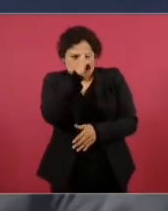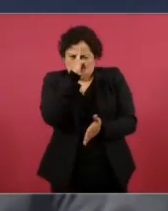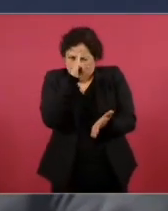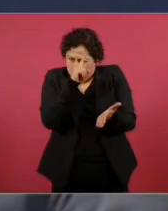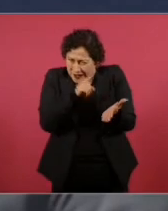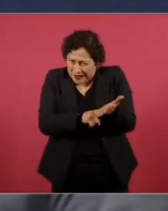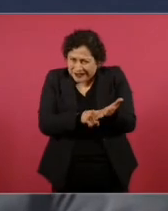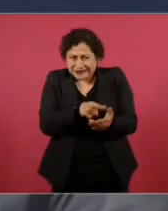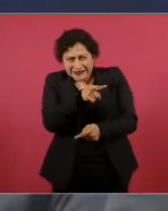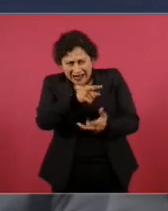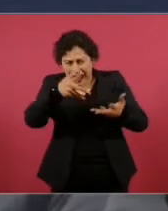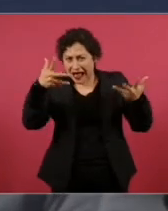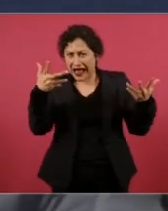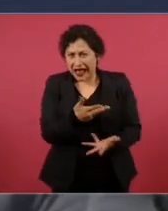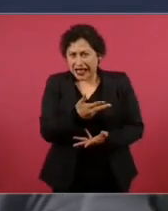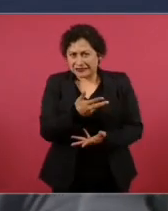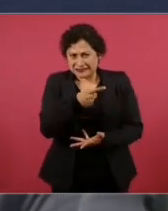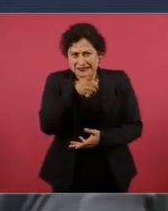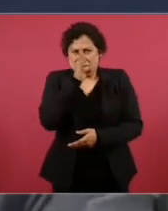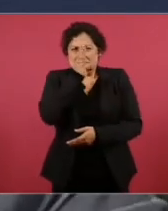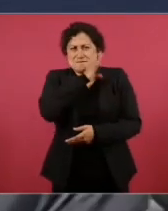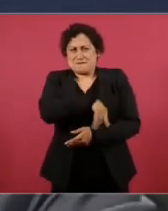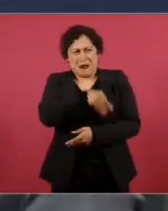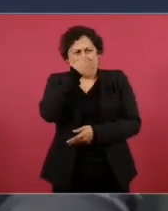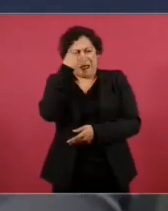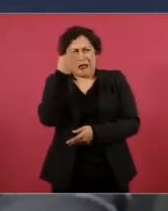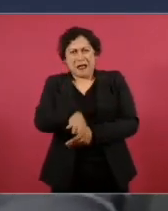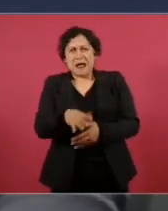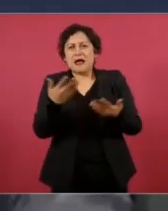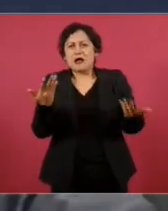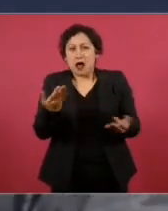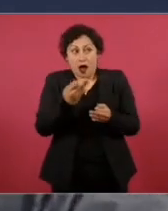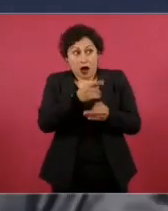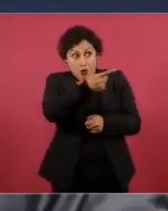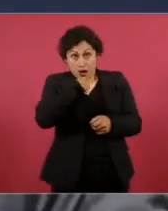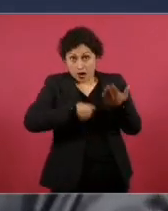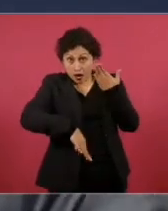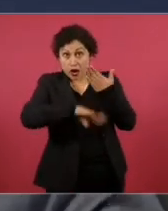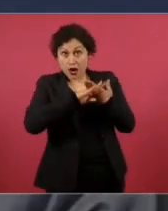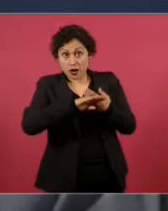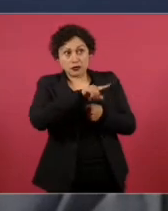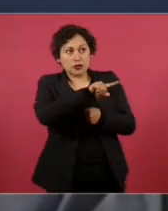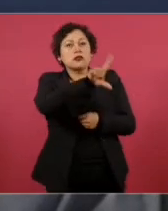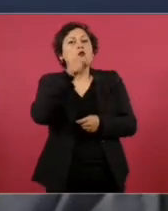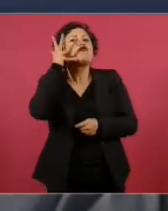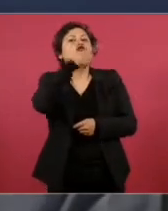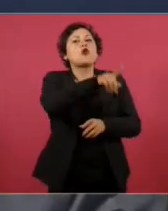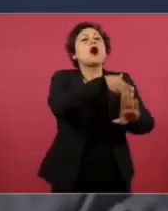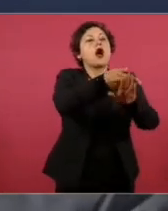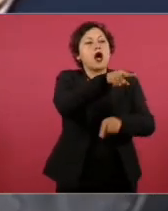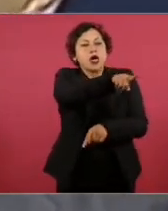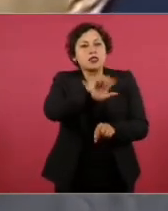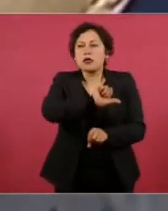no te parece que también en este caso, sí, porque si me lo hacen a mí después se lo van a hacer a ti, se lo van a hacer a cualquiera. Sí, puede ser. Sí, porque es un asunto de la libertad